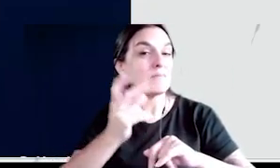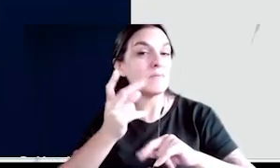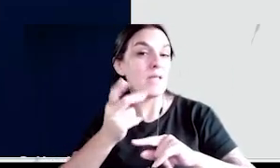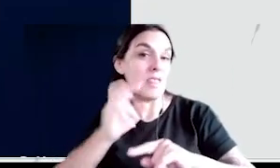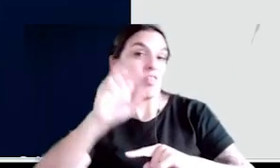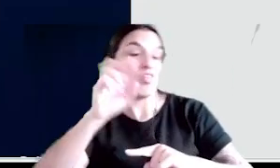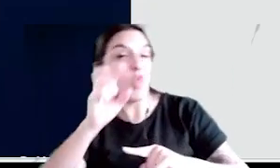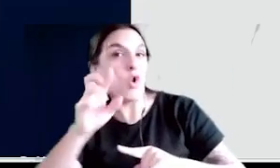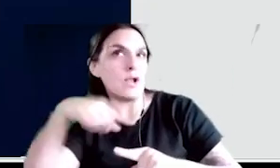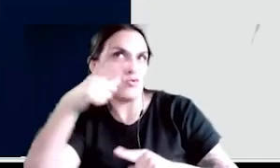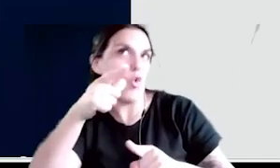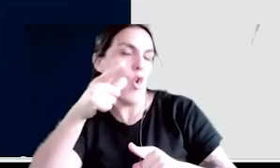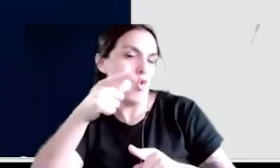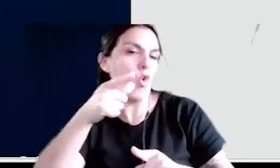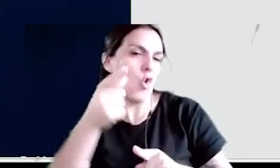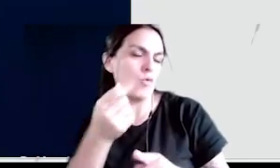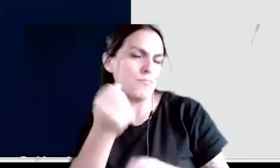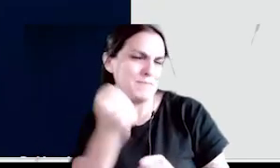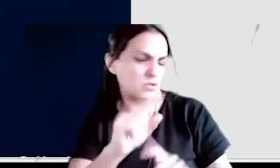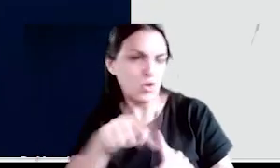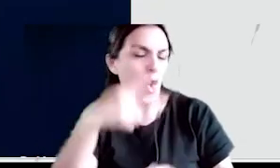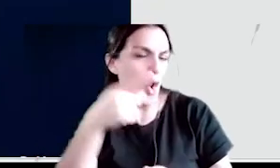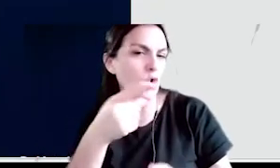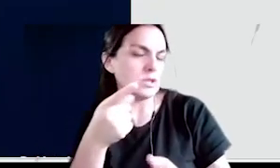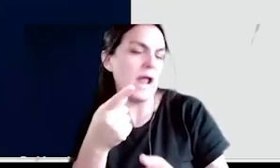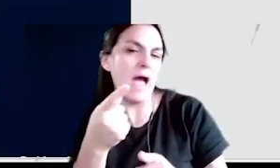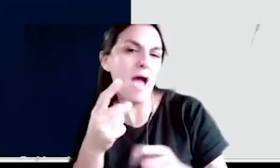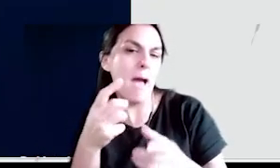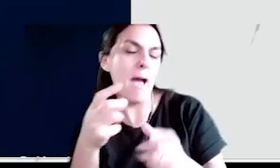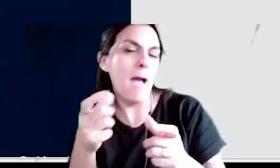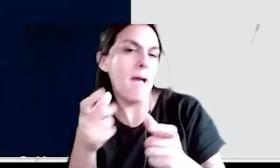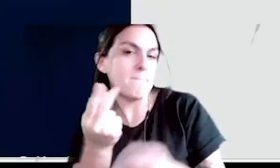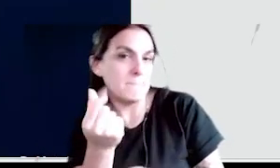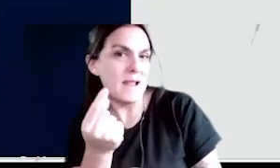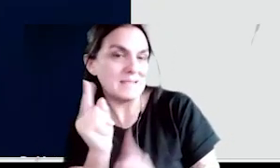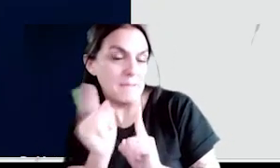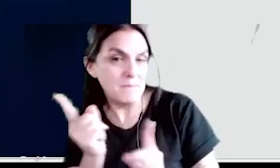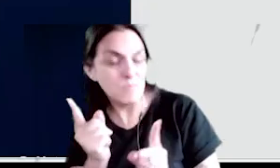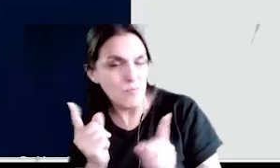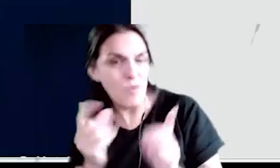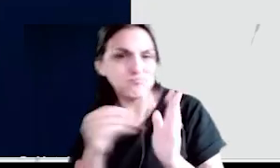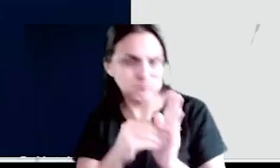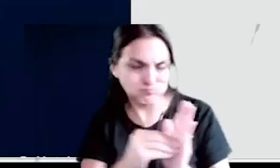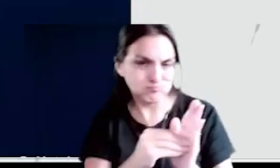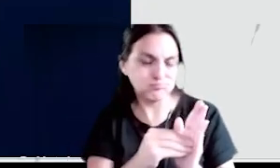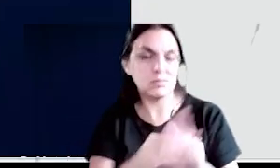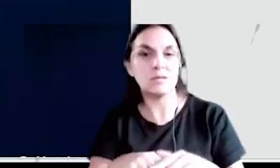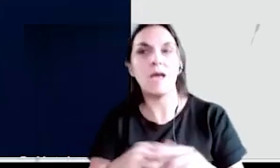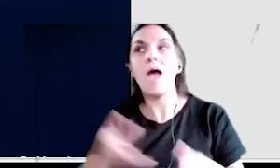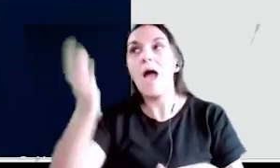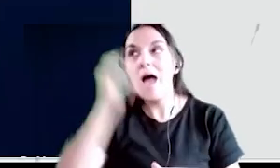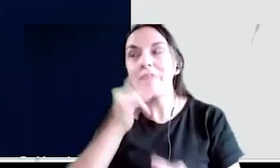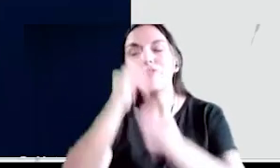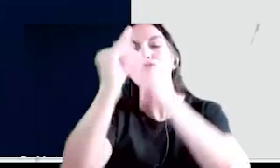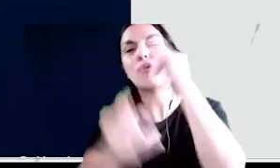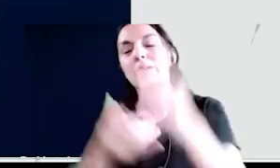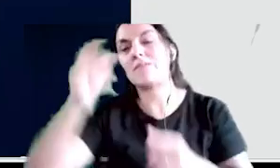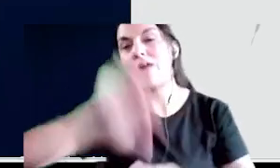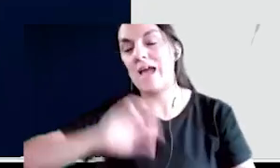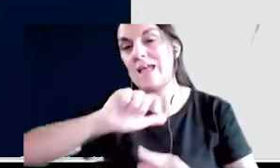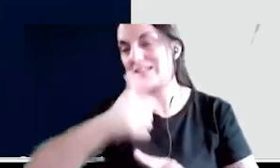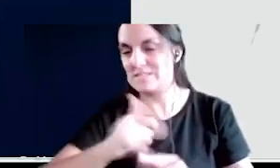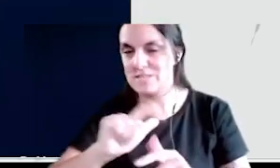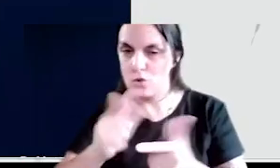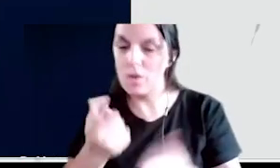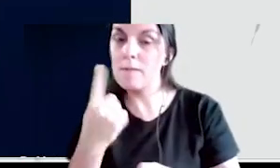extranjera. O sea que en otra época donde tal vez algunos de nosotros no teníamos que presentar la informativa de ganancias, pero sí teníamos que